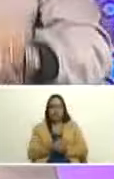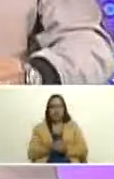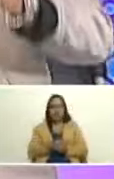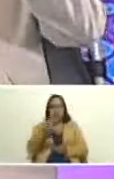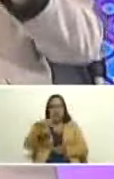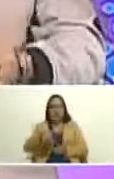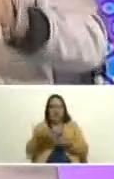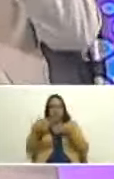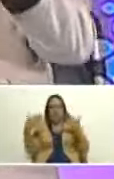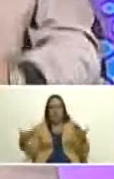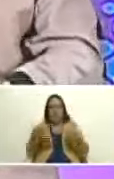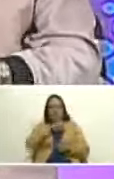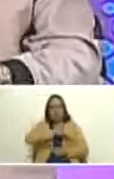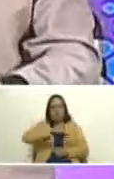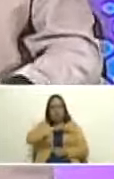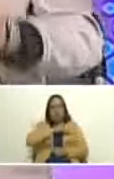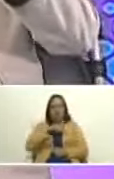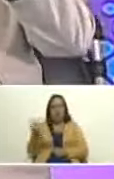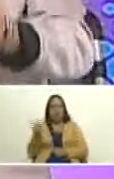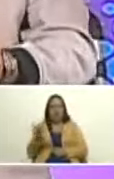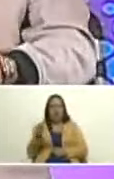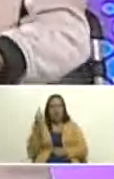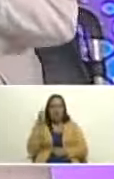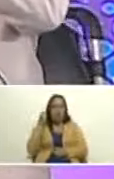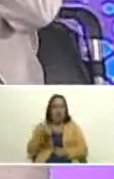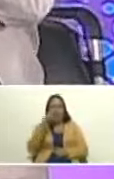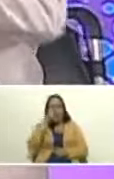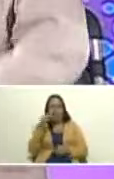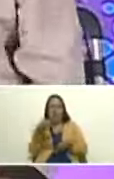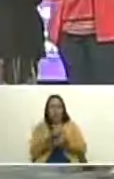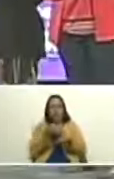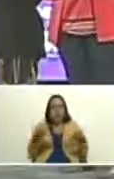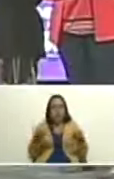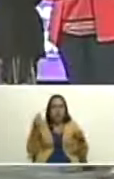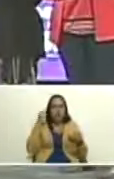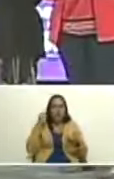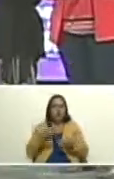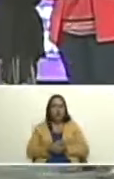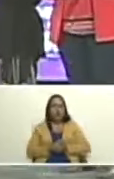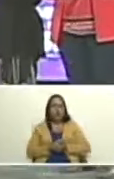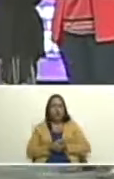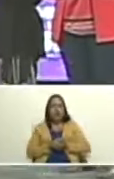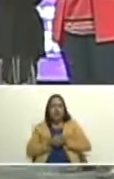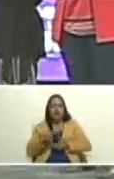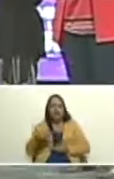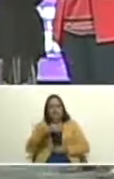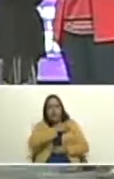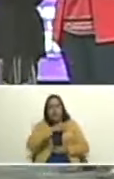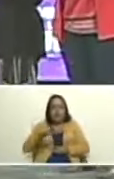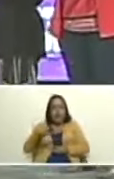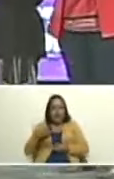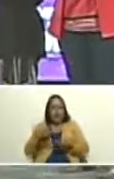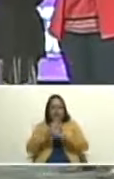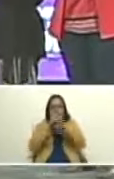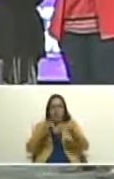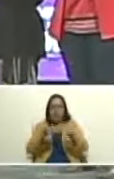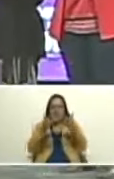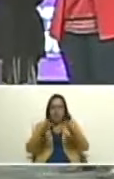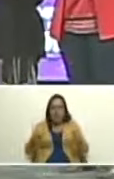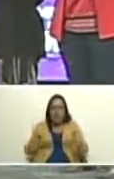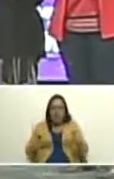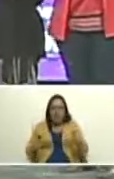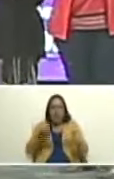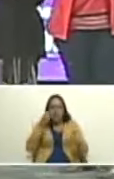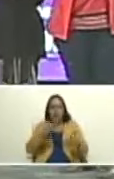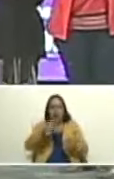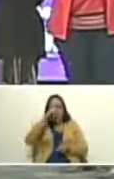esta gran misión Venezuela Mujer, años esplendorosos para la mujer. Les deseo feliz Navidad, próspero año nuevo